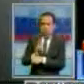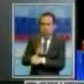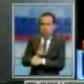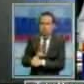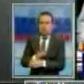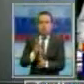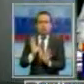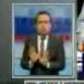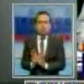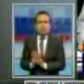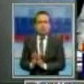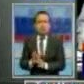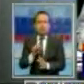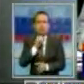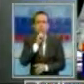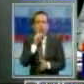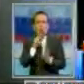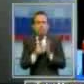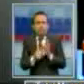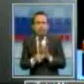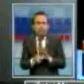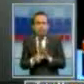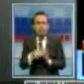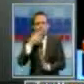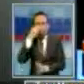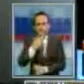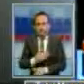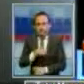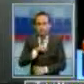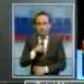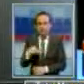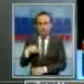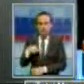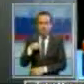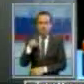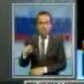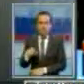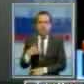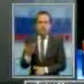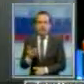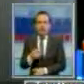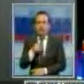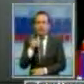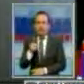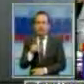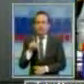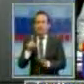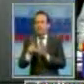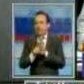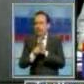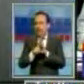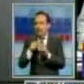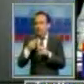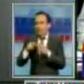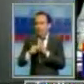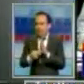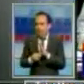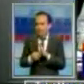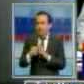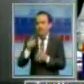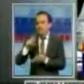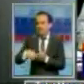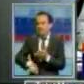su nombre. ¿Qué problema? No, algunos problemas que lo están cargando por el tema que ustedes mismos saben. Ah, son problemas legales, ya. Sí, pero bueno, que la